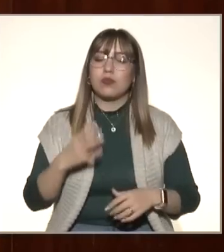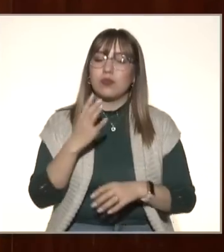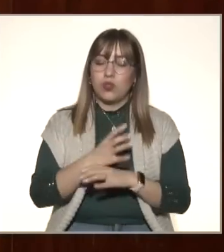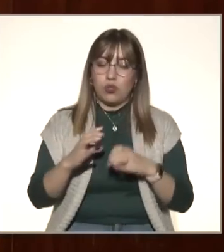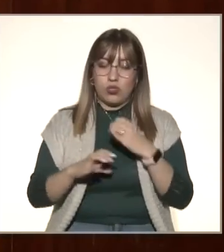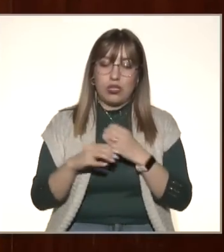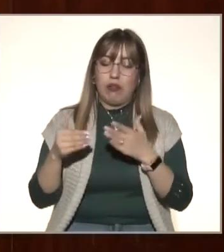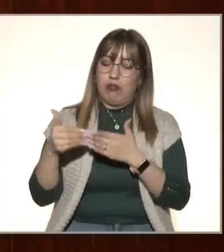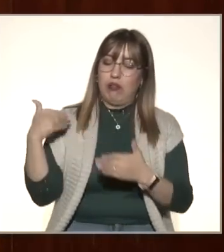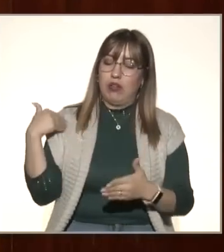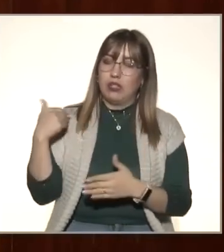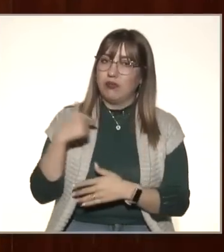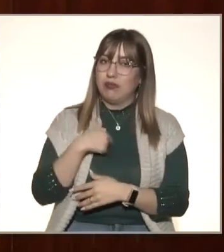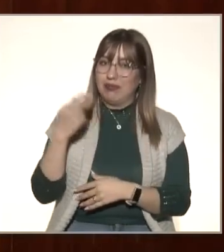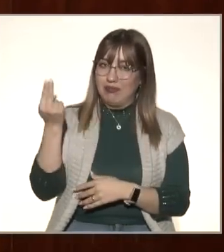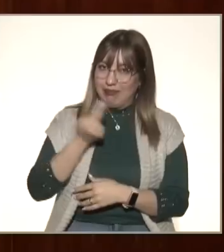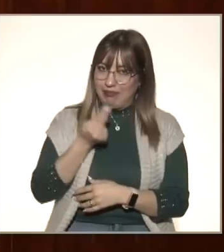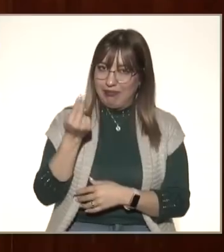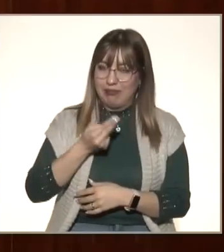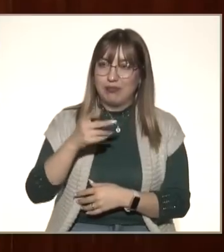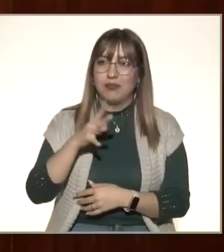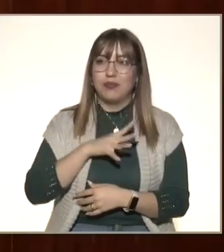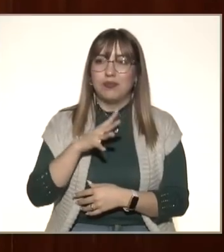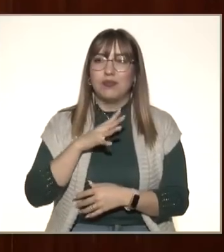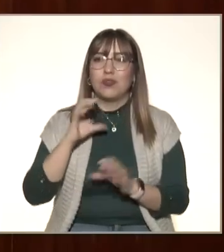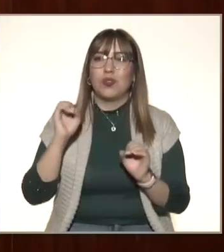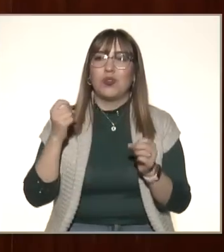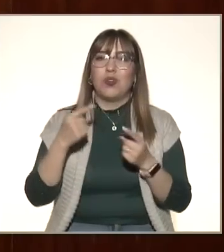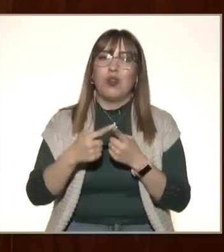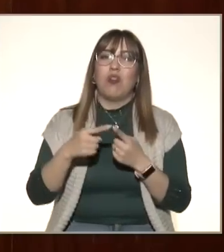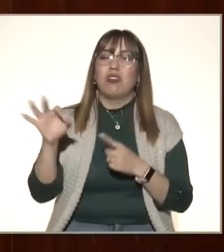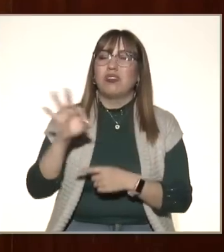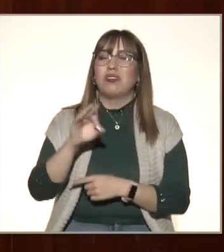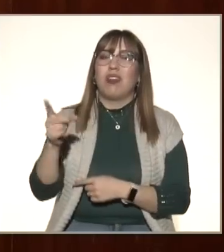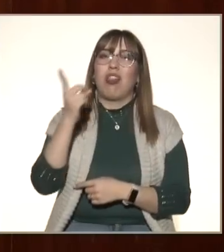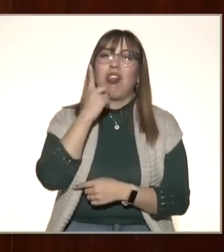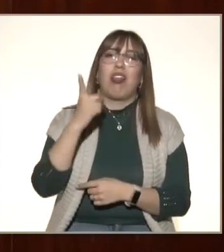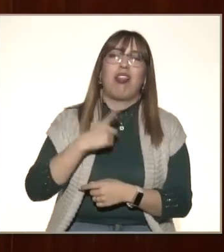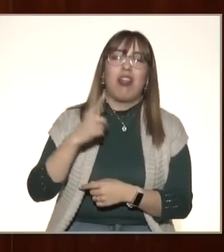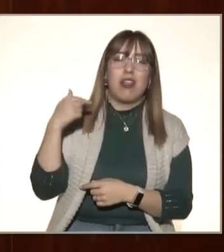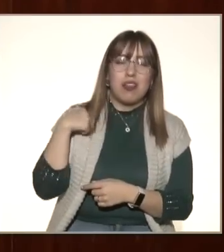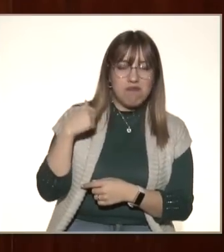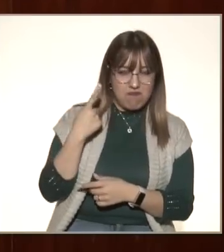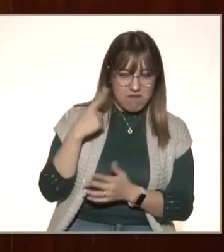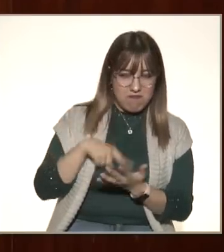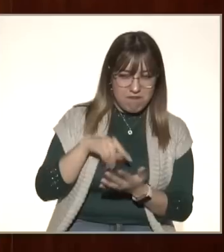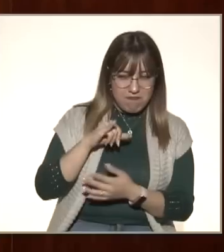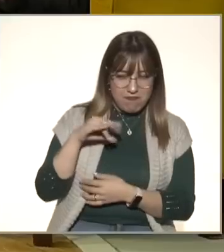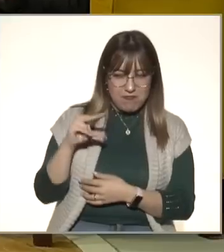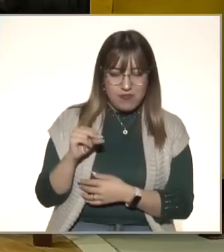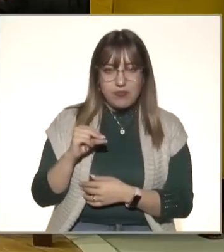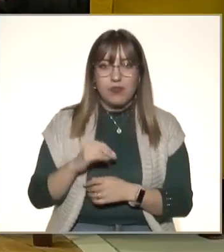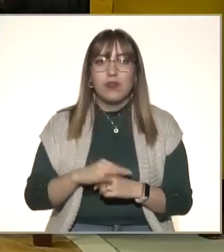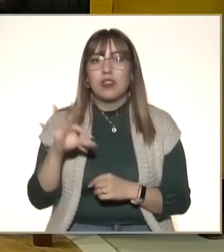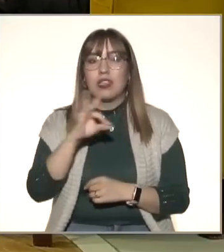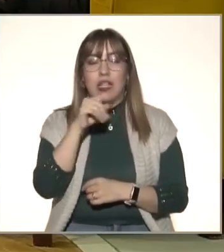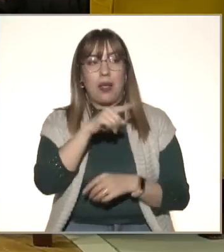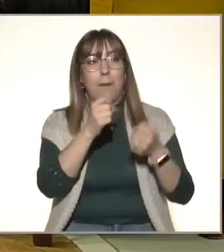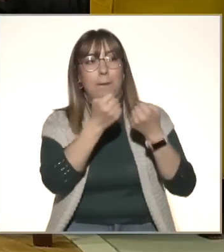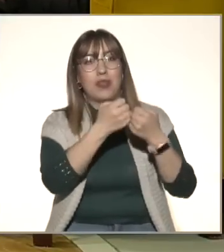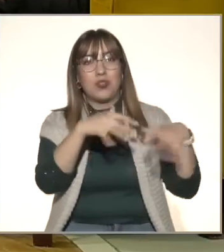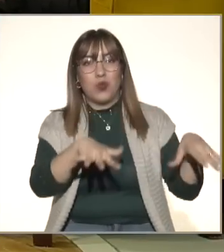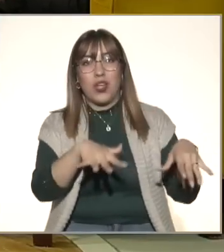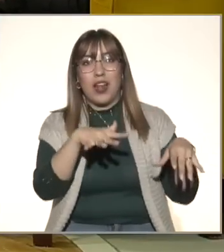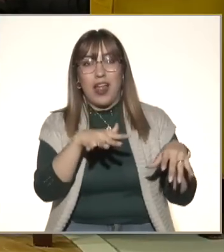satisfechas. Entonces, y también viene de lo que nos contamos, de lo que esperamos, ¿no? Entonces ella dice, es que a lo mejor uno espera que la suegra sea como la